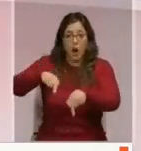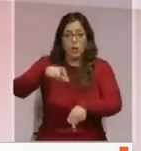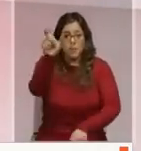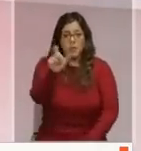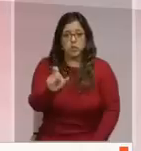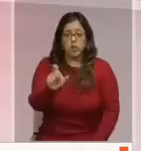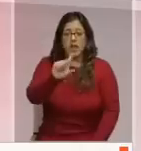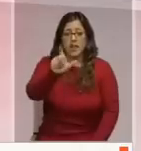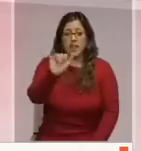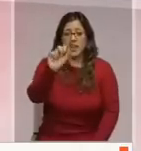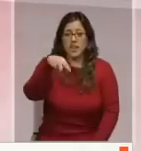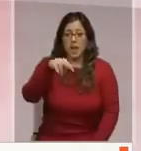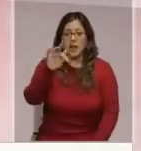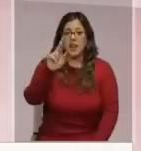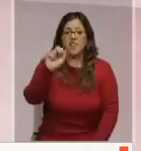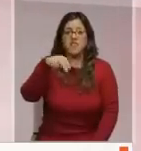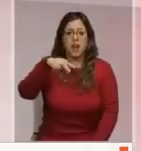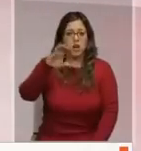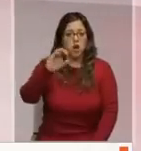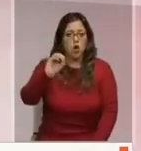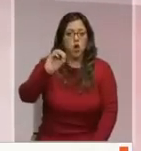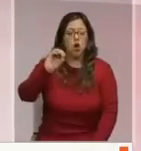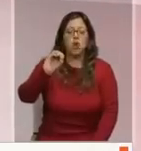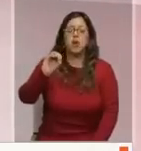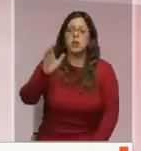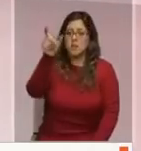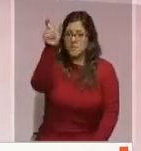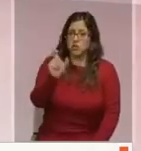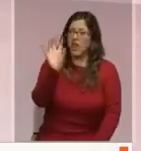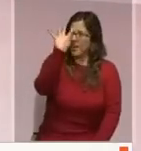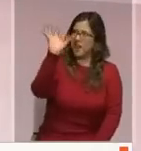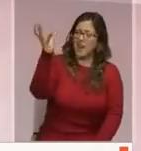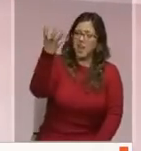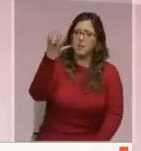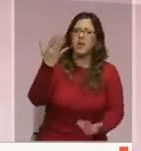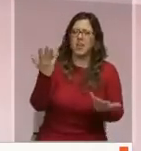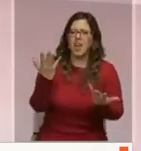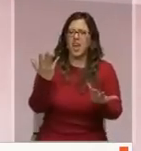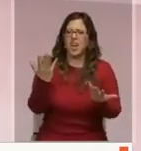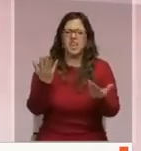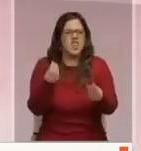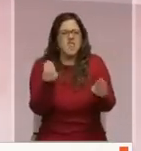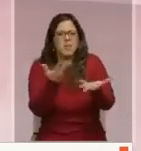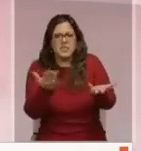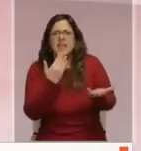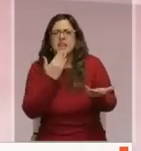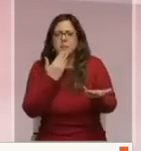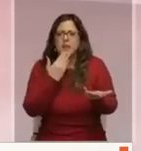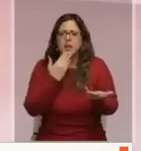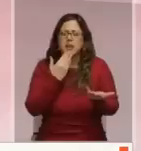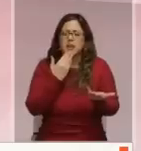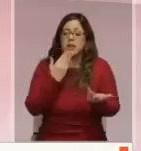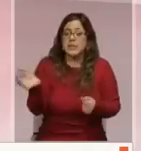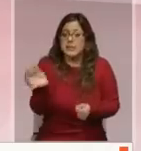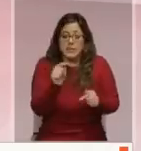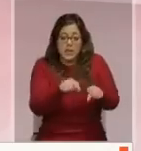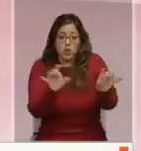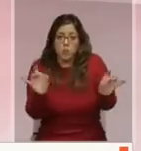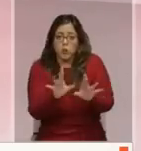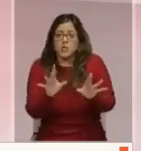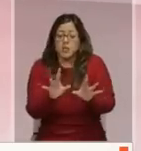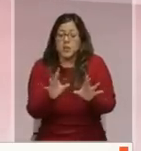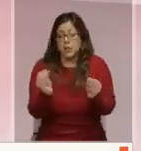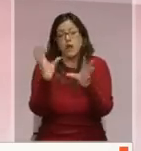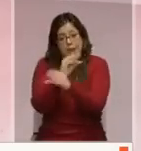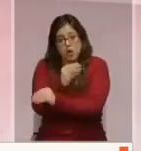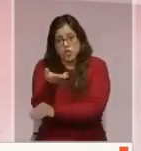Marcone, nuestro meteorólogo, para ver cuáles son las proyecciones y también hacer las comparaciones. Porque se dice, Gianfranco, buenas noches, que este puede ser un evento muy similar al